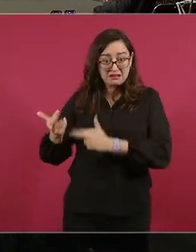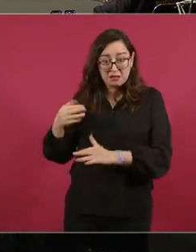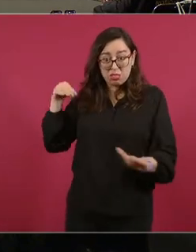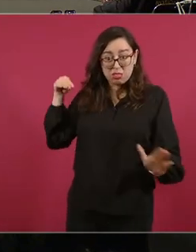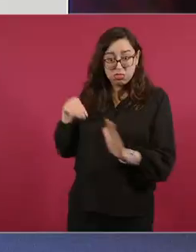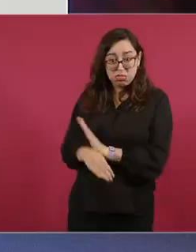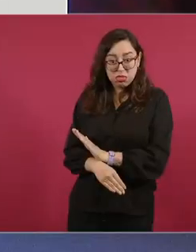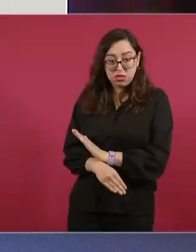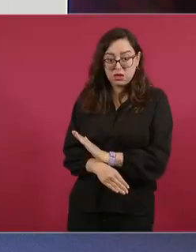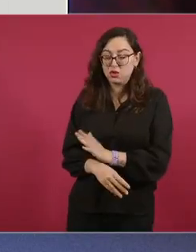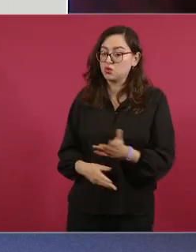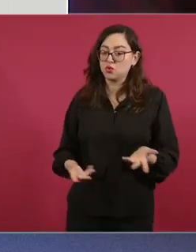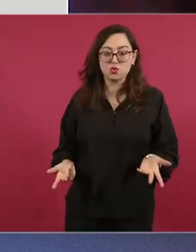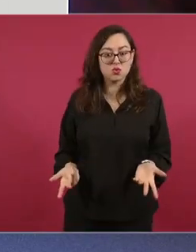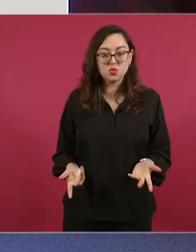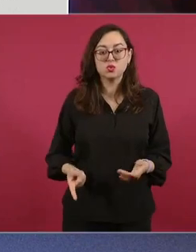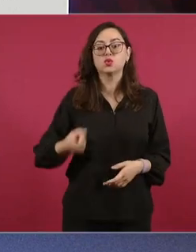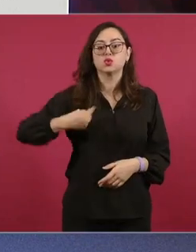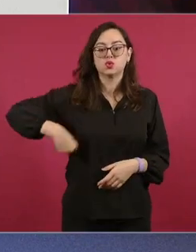es esto.